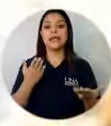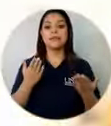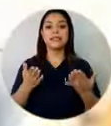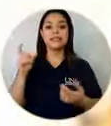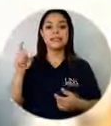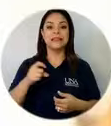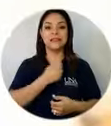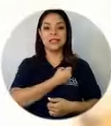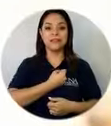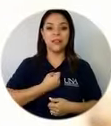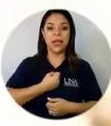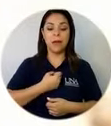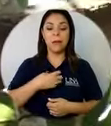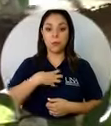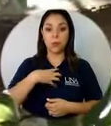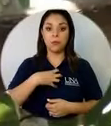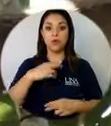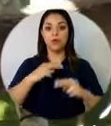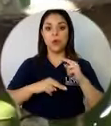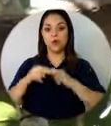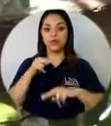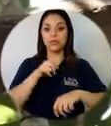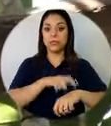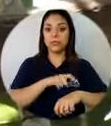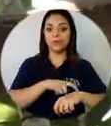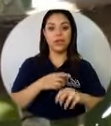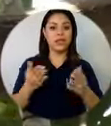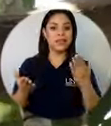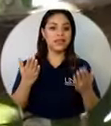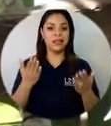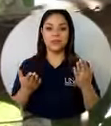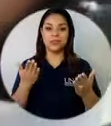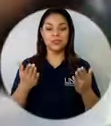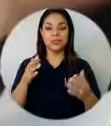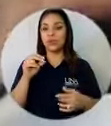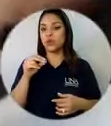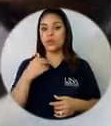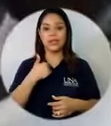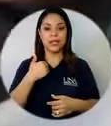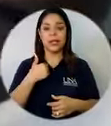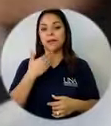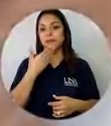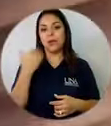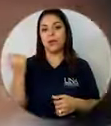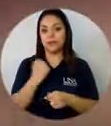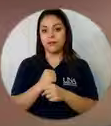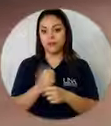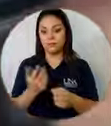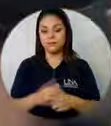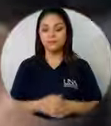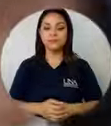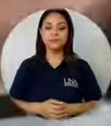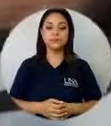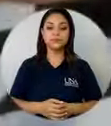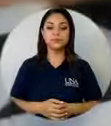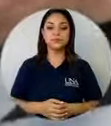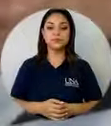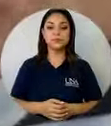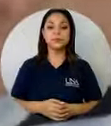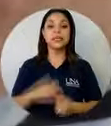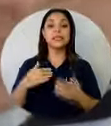probablemente van a hacer sacrificios en su propio negocio en materia de tiempo y no van a poder tal vez tener el mejor